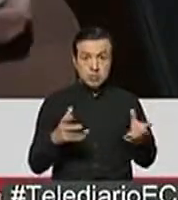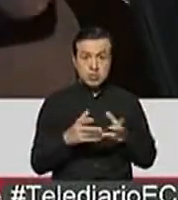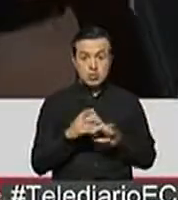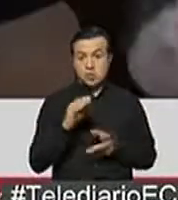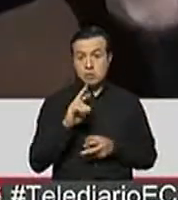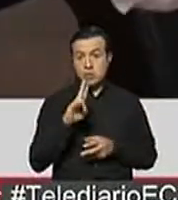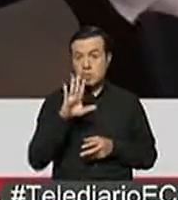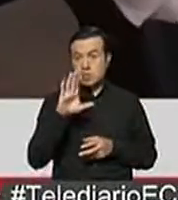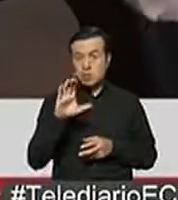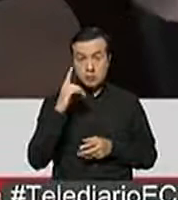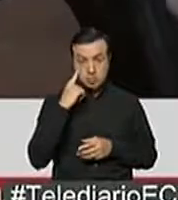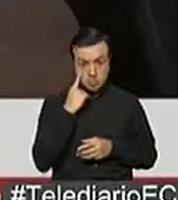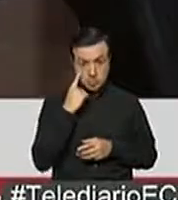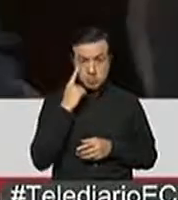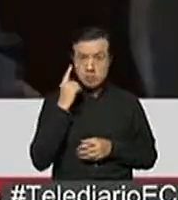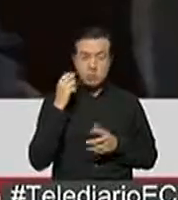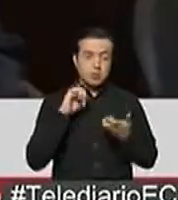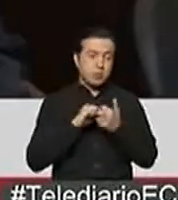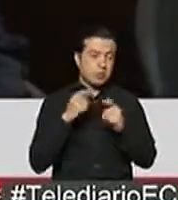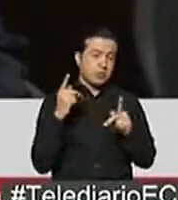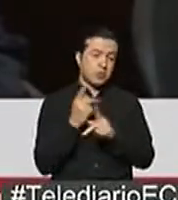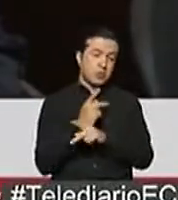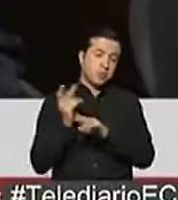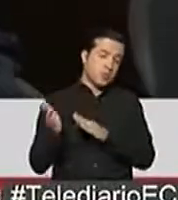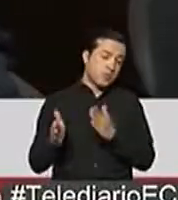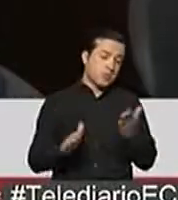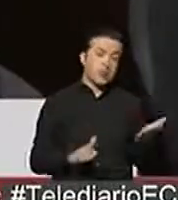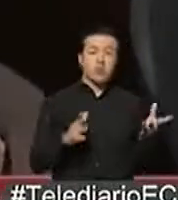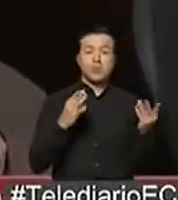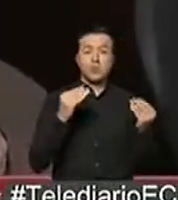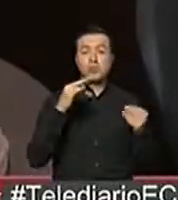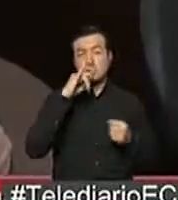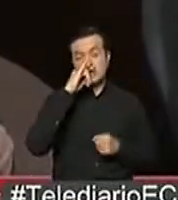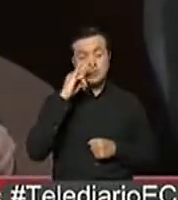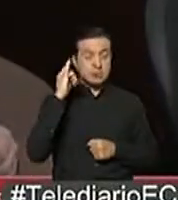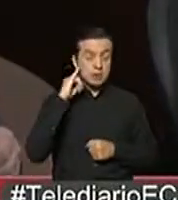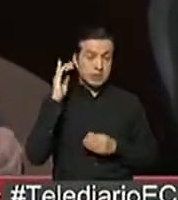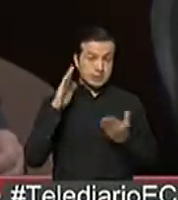FARC, fue en realidad una matanza que se cobró la vida de varios menores de edad.